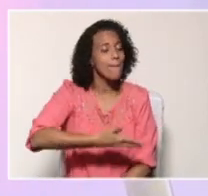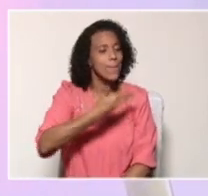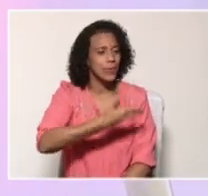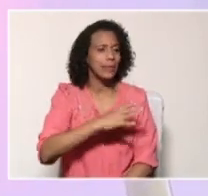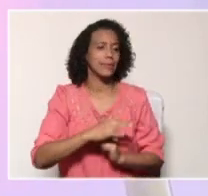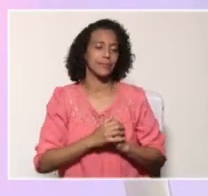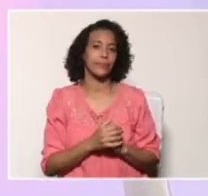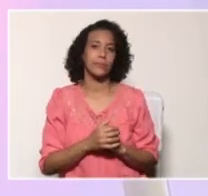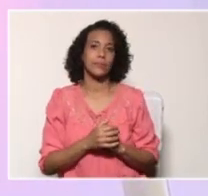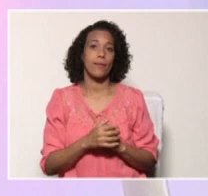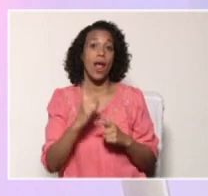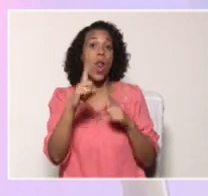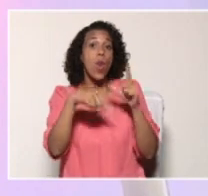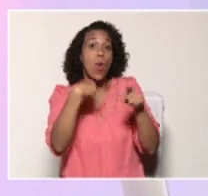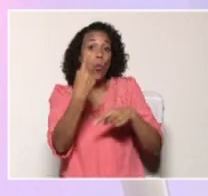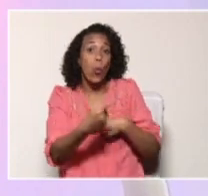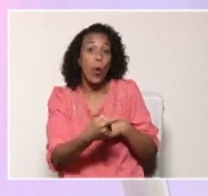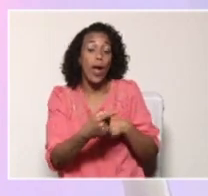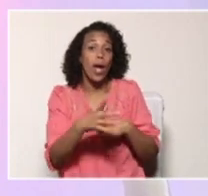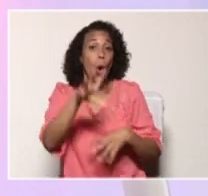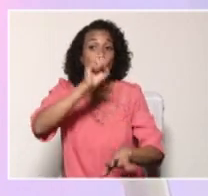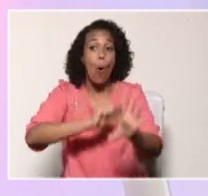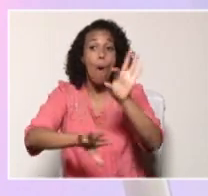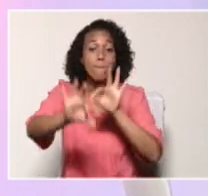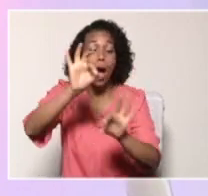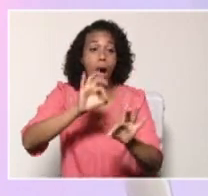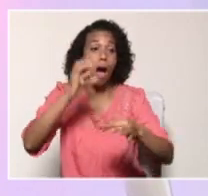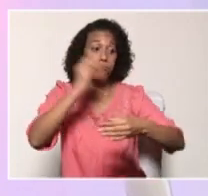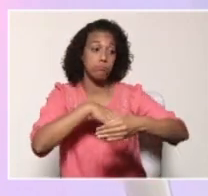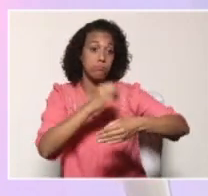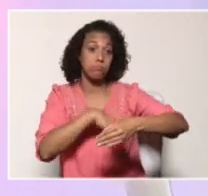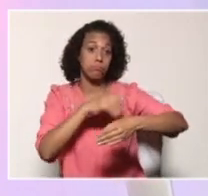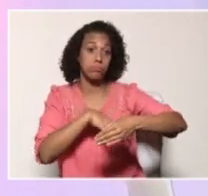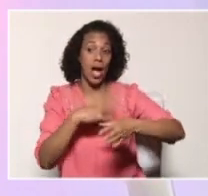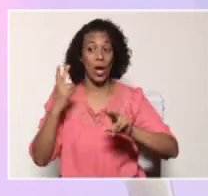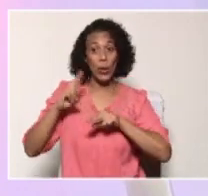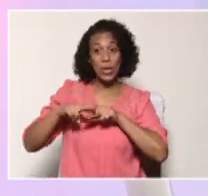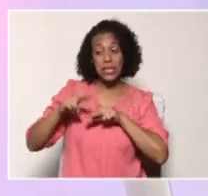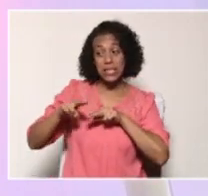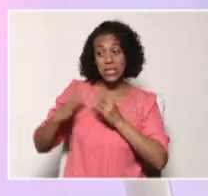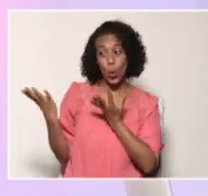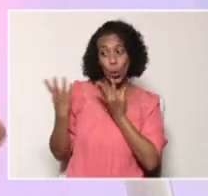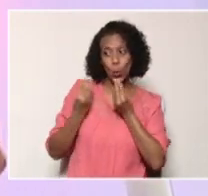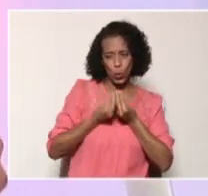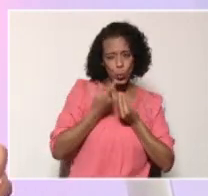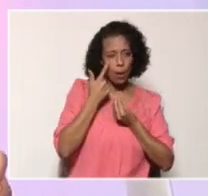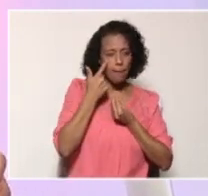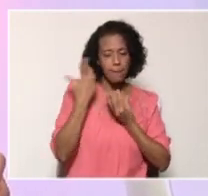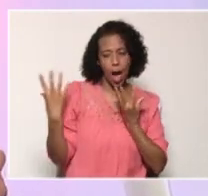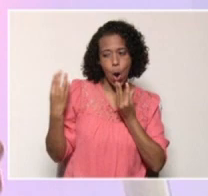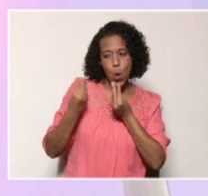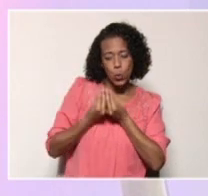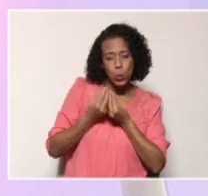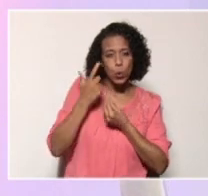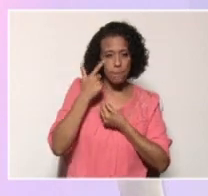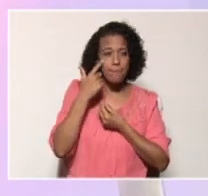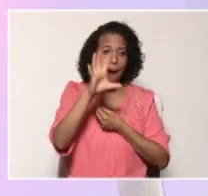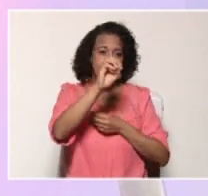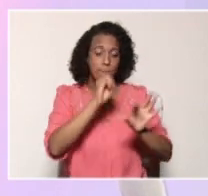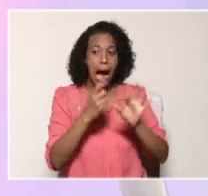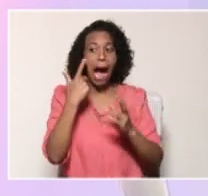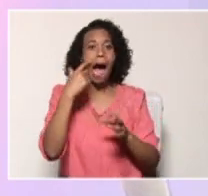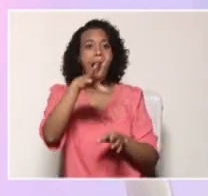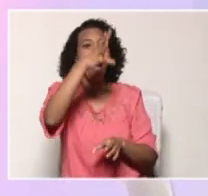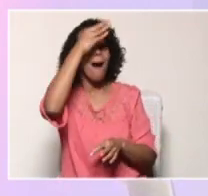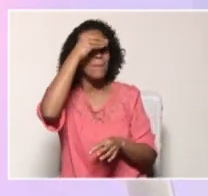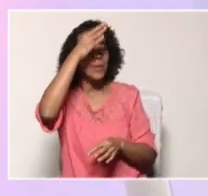importante. Luego de este paso donde nos debe estar acompañando nuestras y nuestros estudiantes de la compra, bueno, entonces